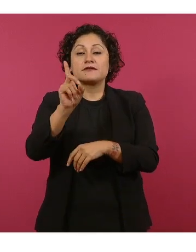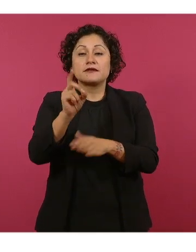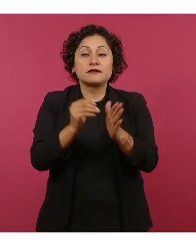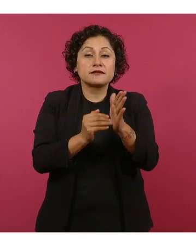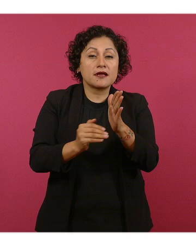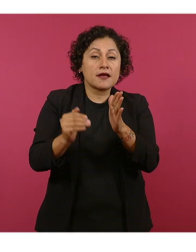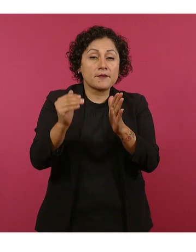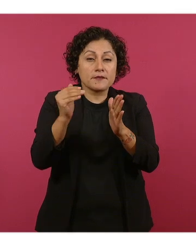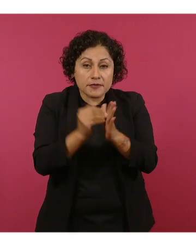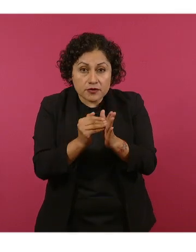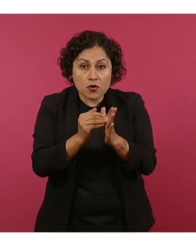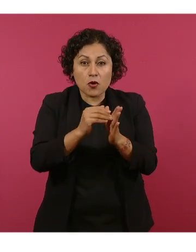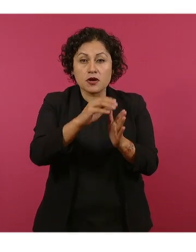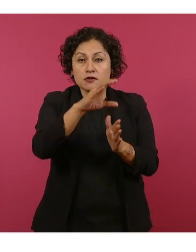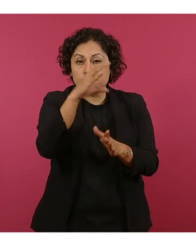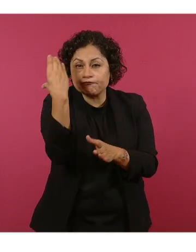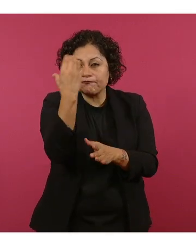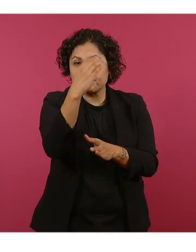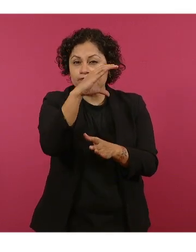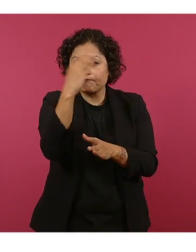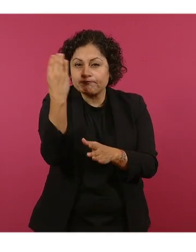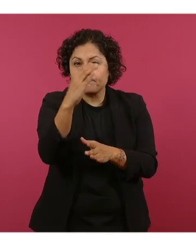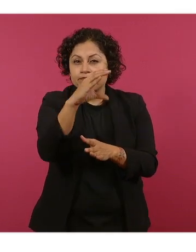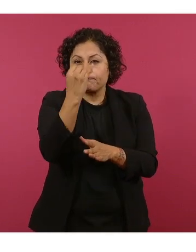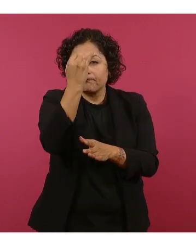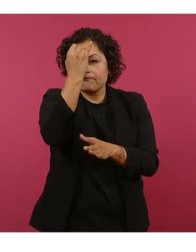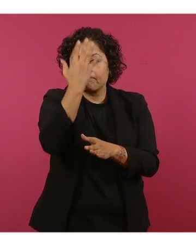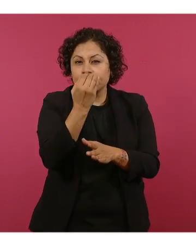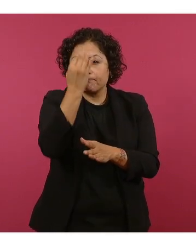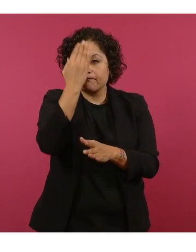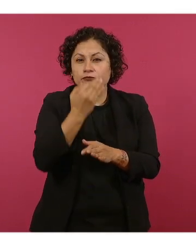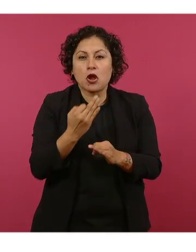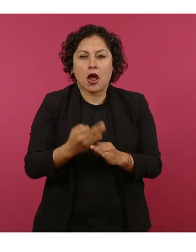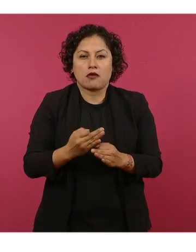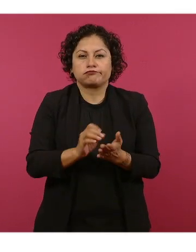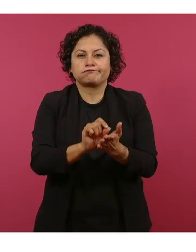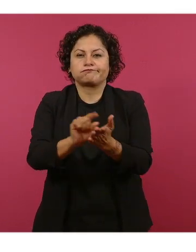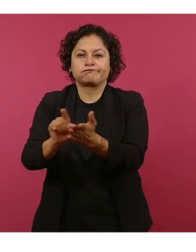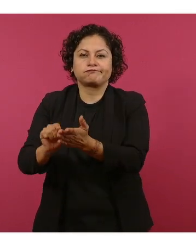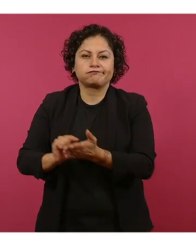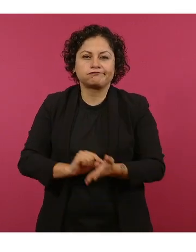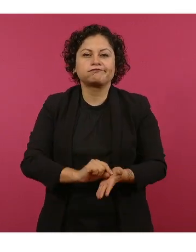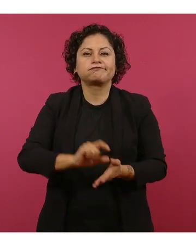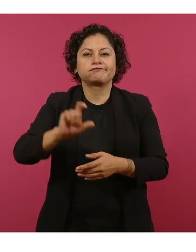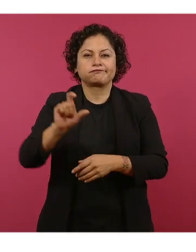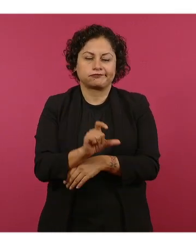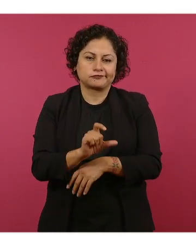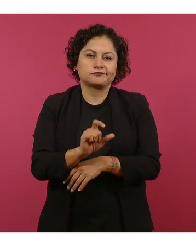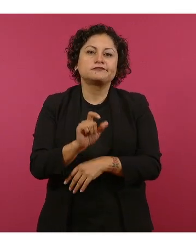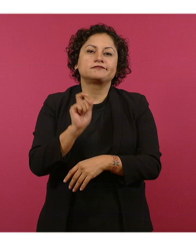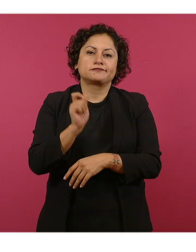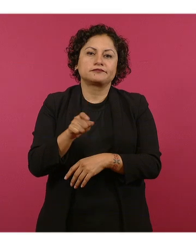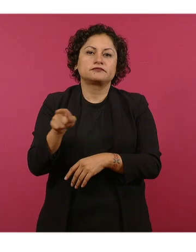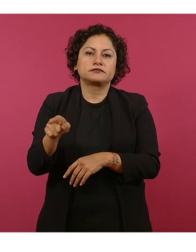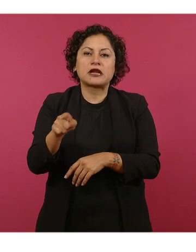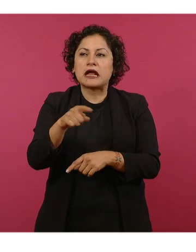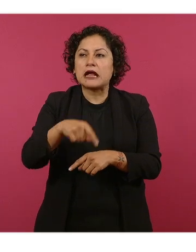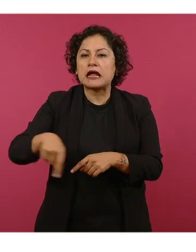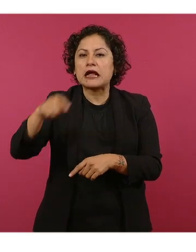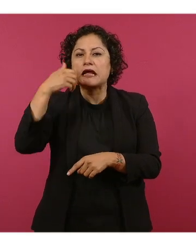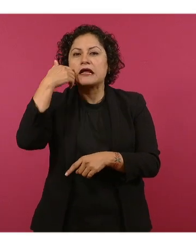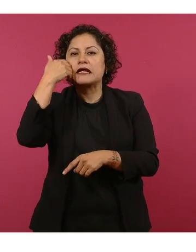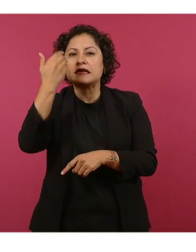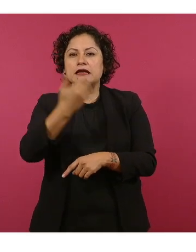en Twitter, ahora X, según cálculos de analistas, intentando ligar al presidente de México y